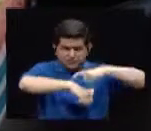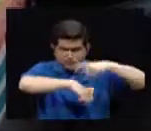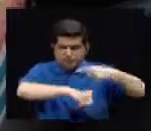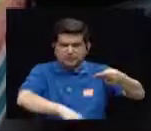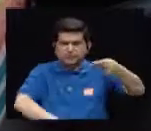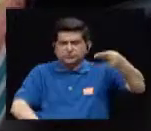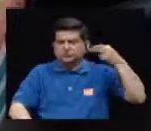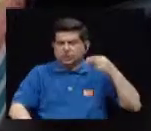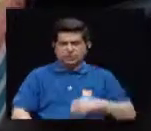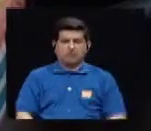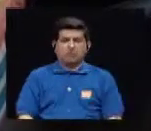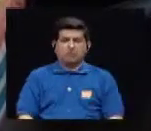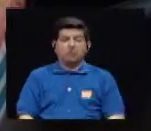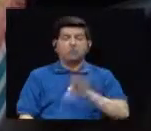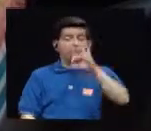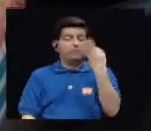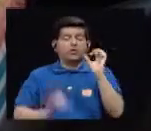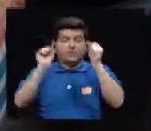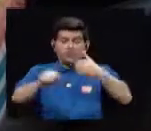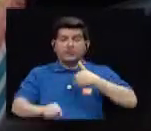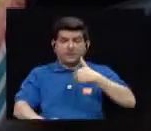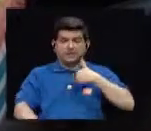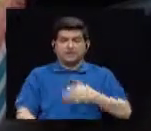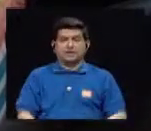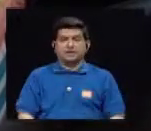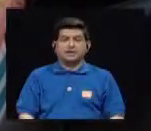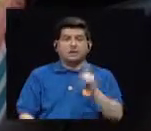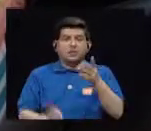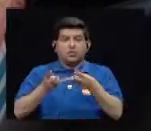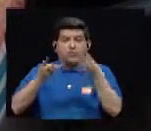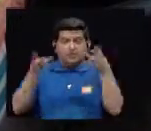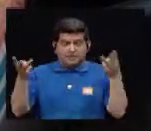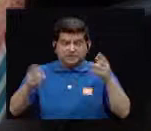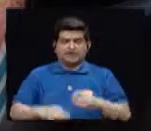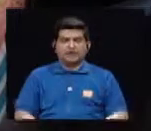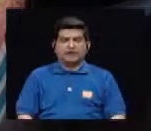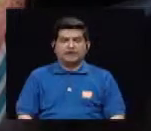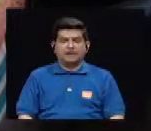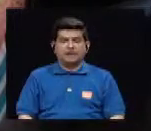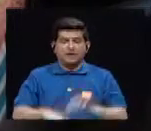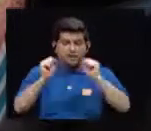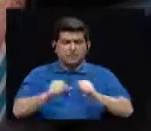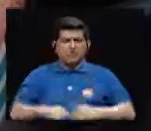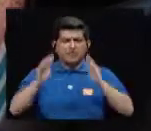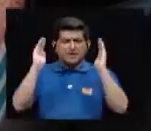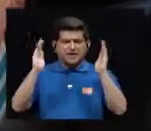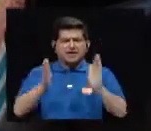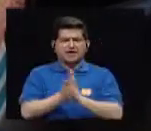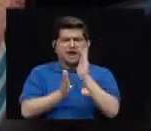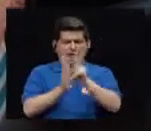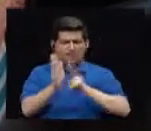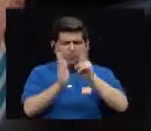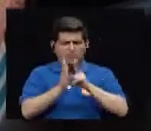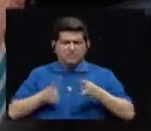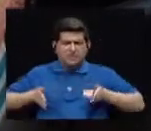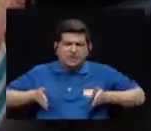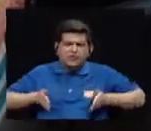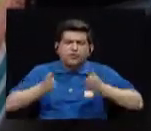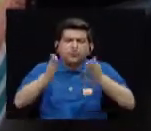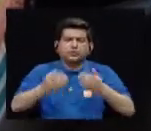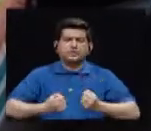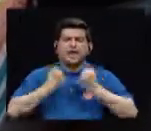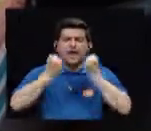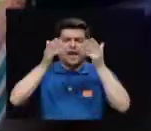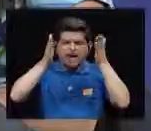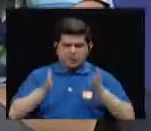escenas históricas, de tal forma de poder tener un material para hacer un gran documental de la Ruta de los